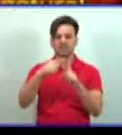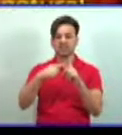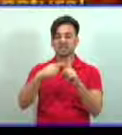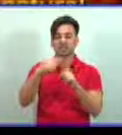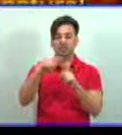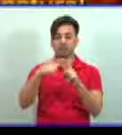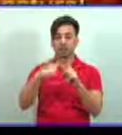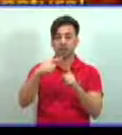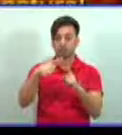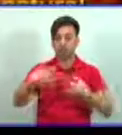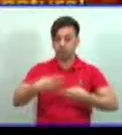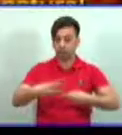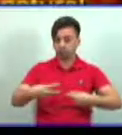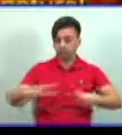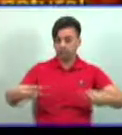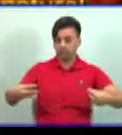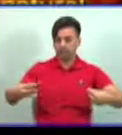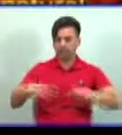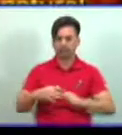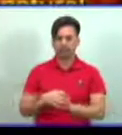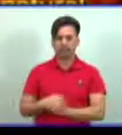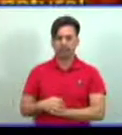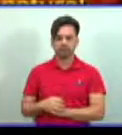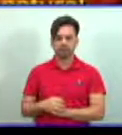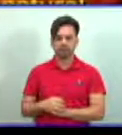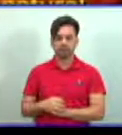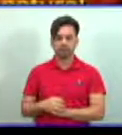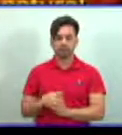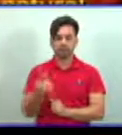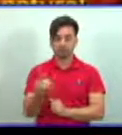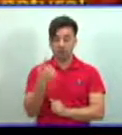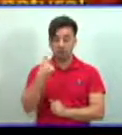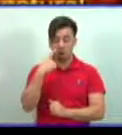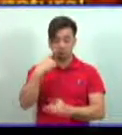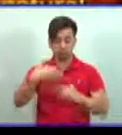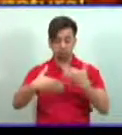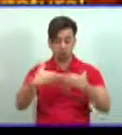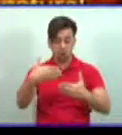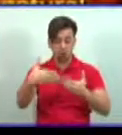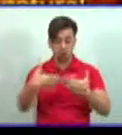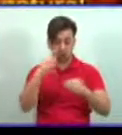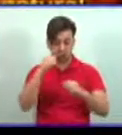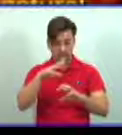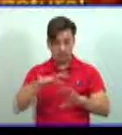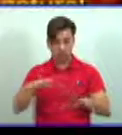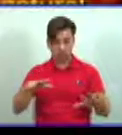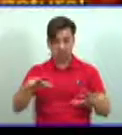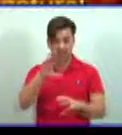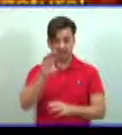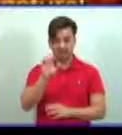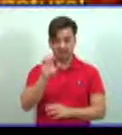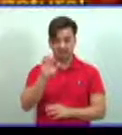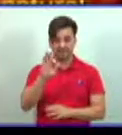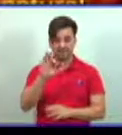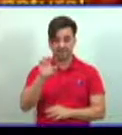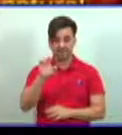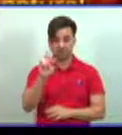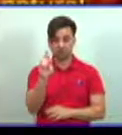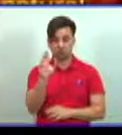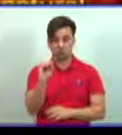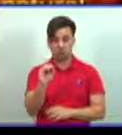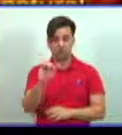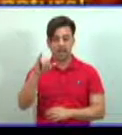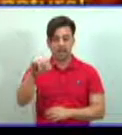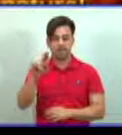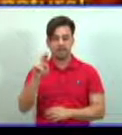Tierra, que es provocada por el efecto invernadero, un proceso natural como ya conocemos, aumente continuamente. Y esto